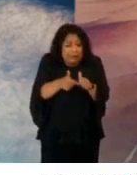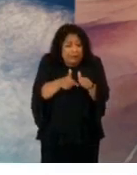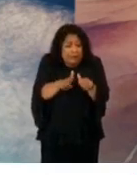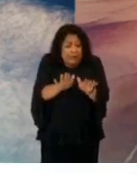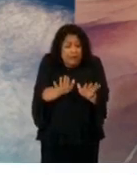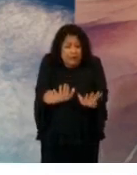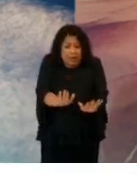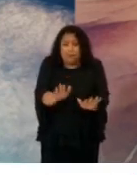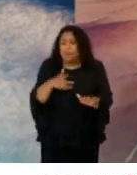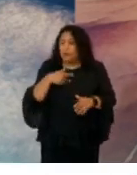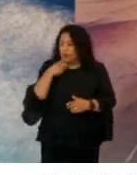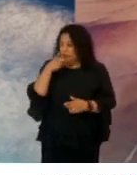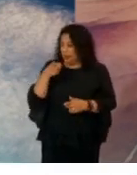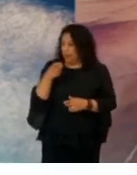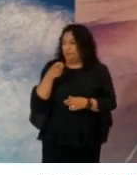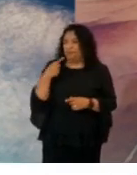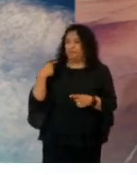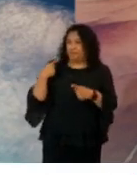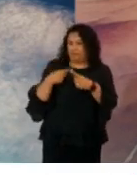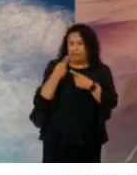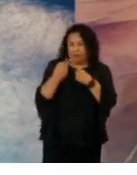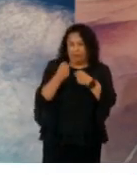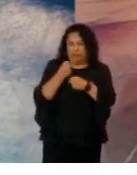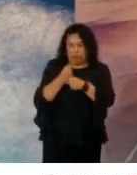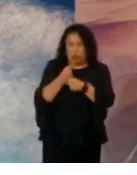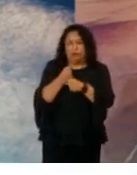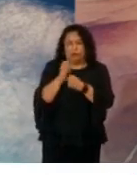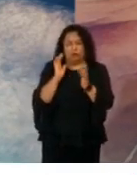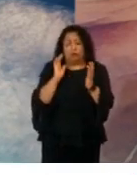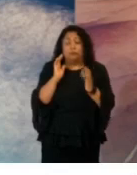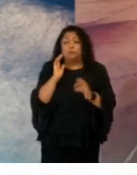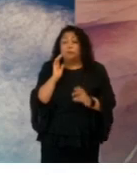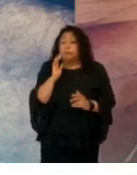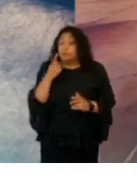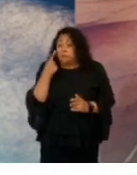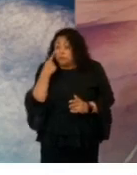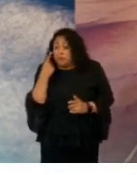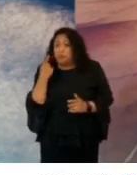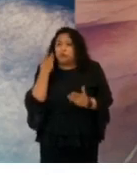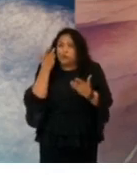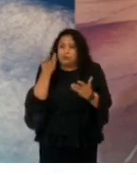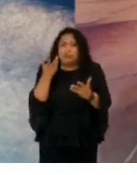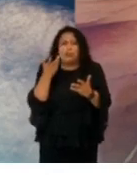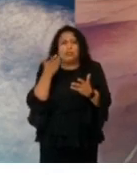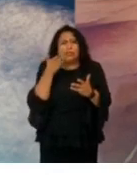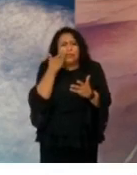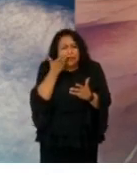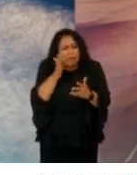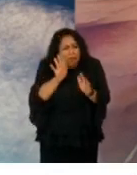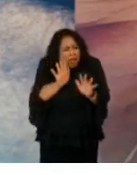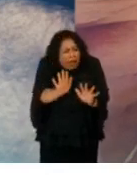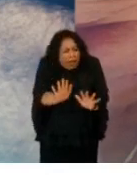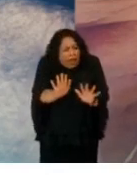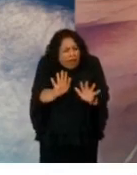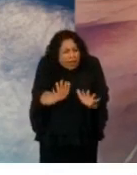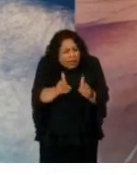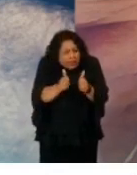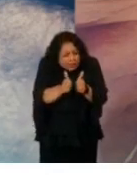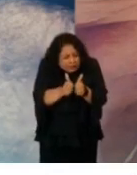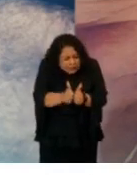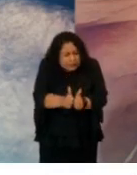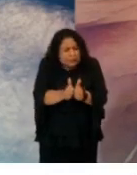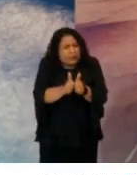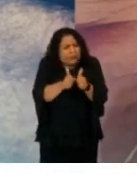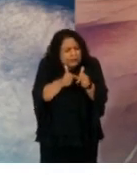te pediría en este primer cuarto de siglo que me ayudes a caracterizar ese deseo de permanencia, el Estado y sus